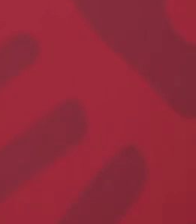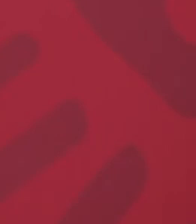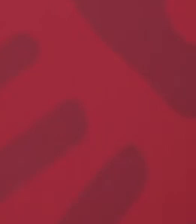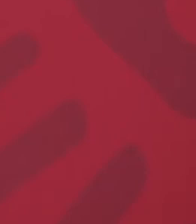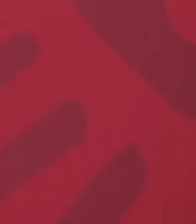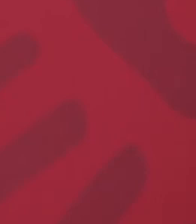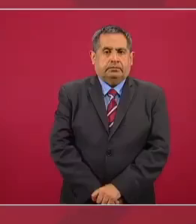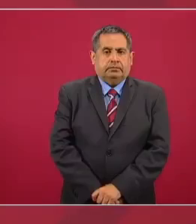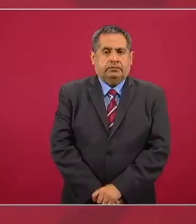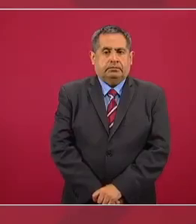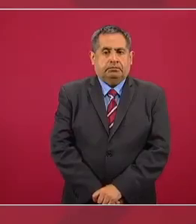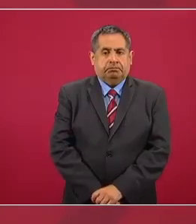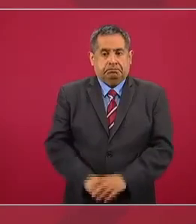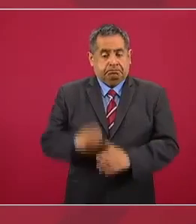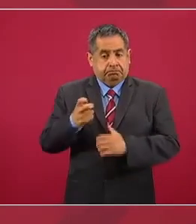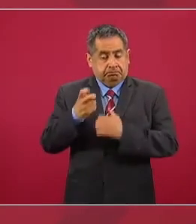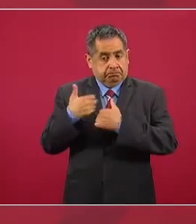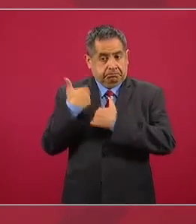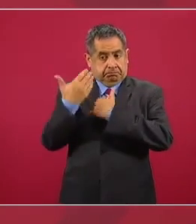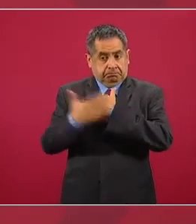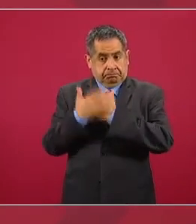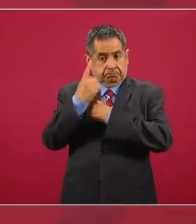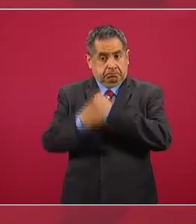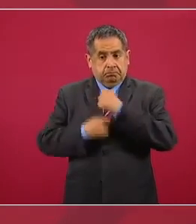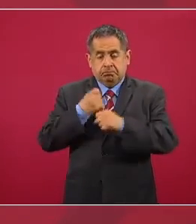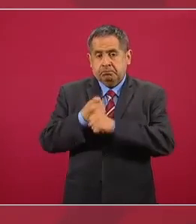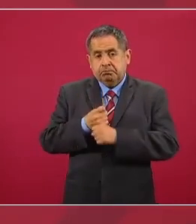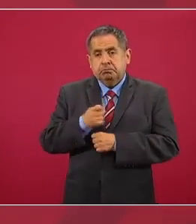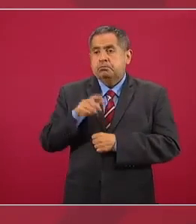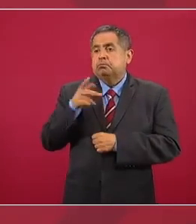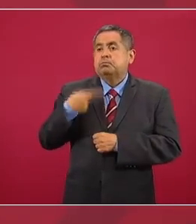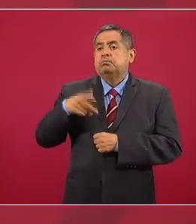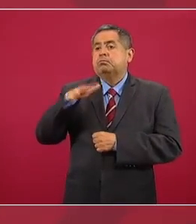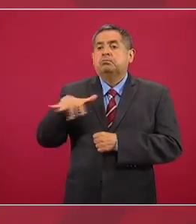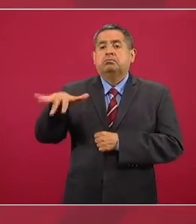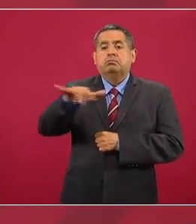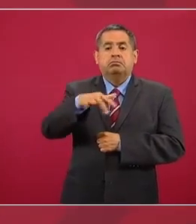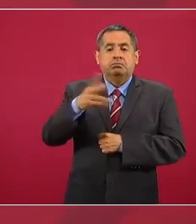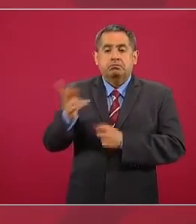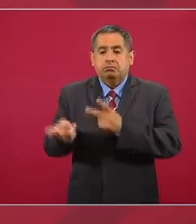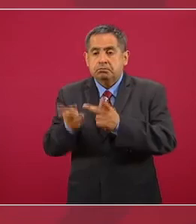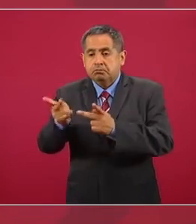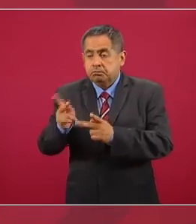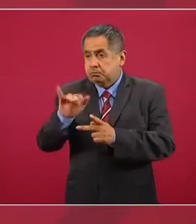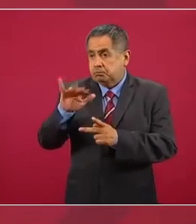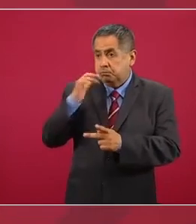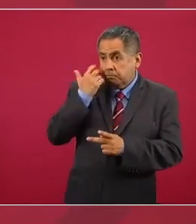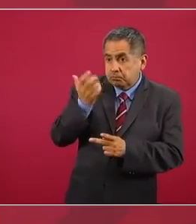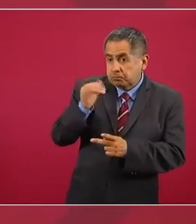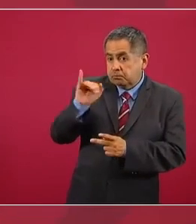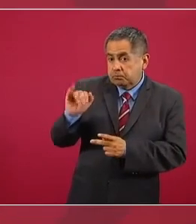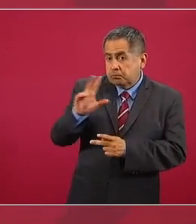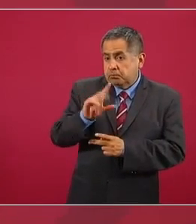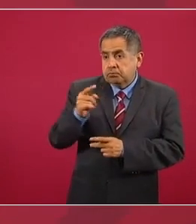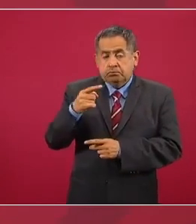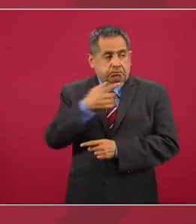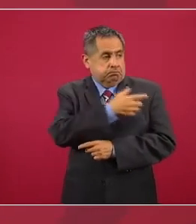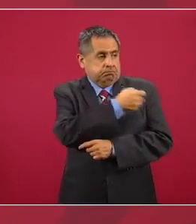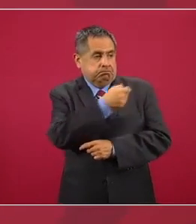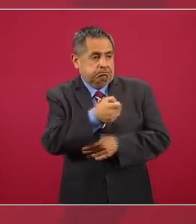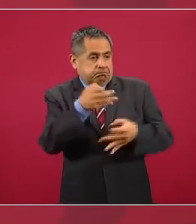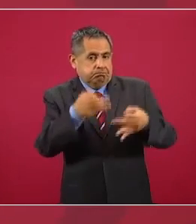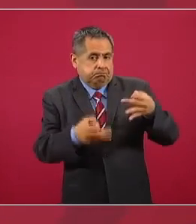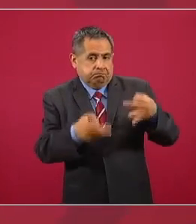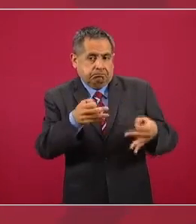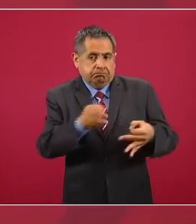próximo, se le va a preguntar a todos si quieren o no que se juzgue